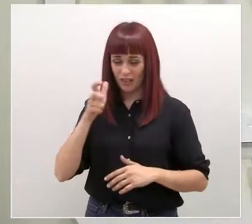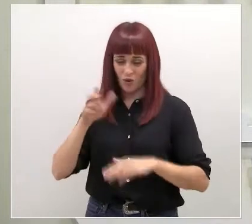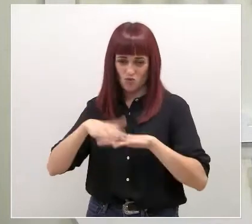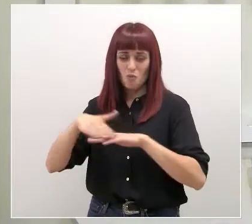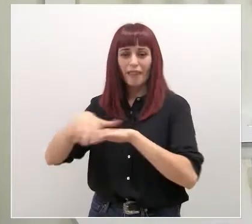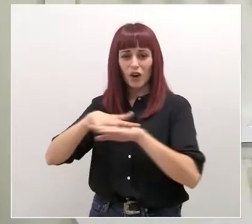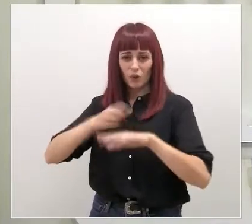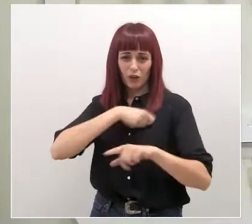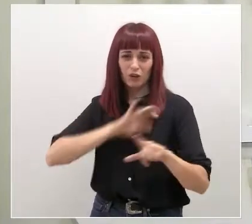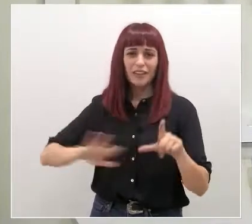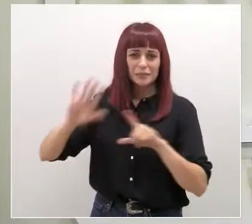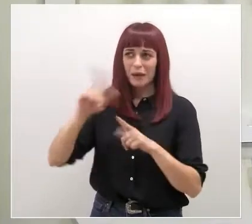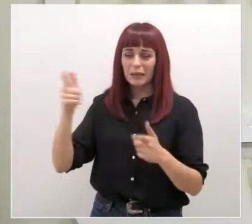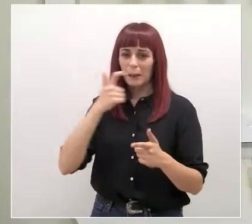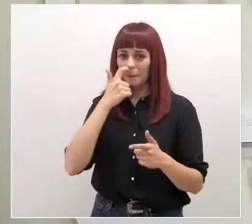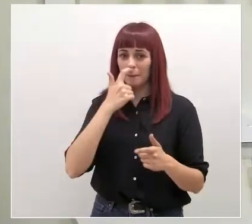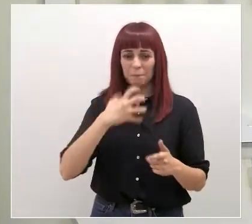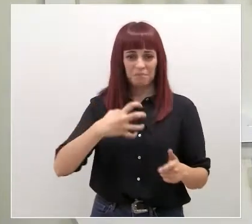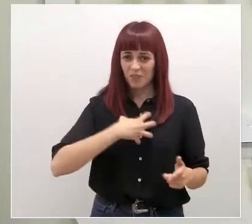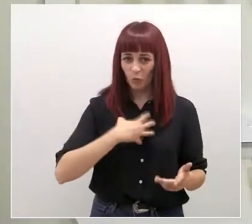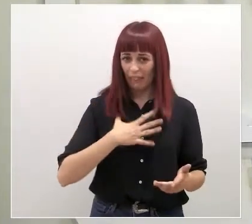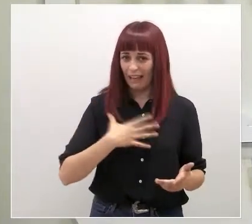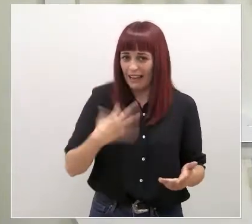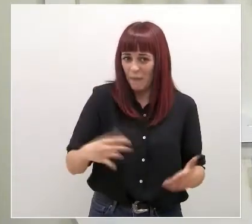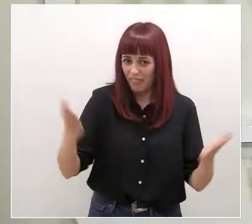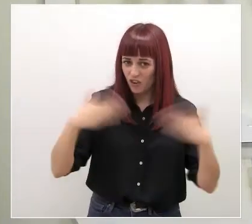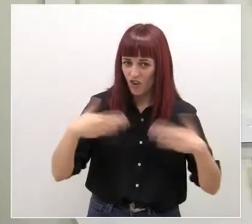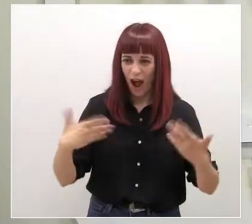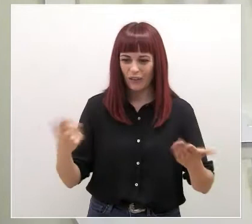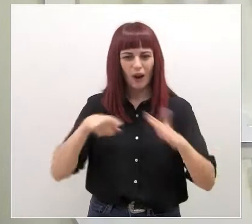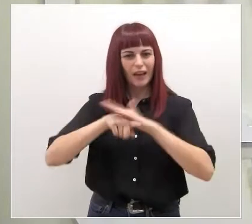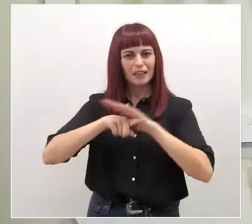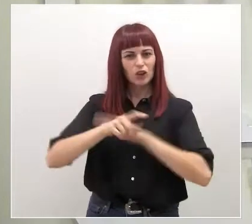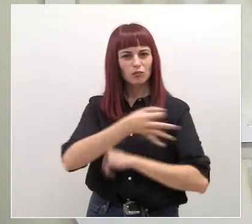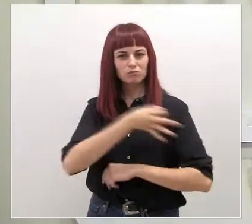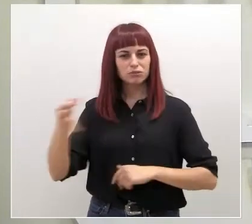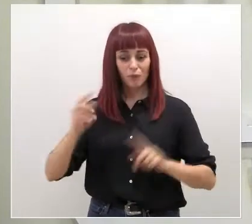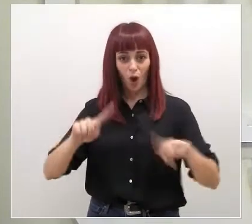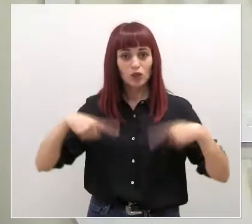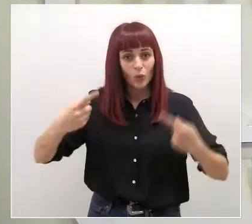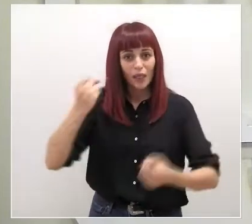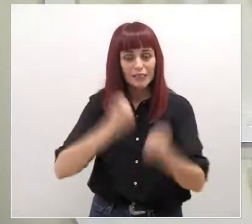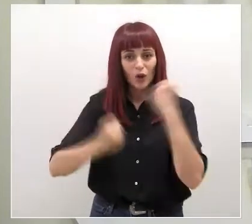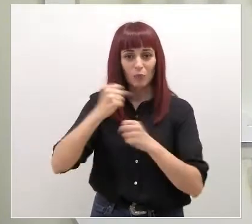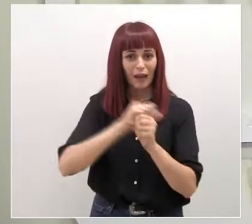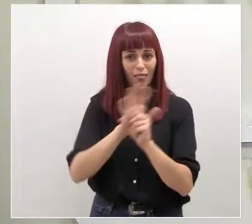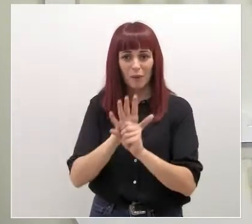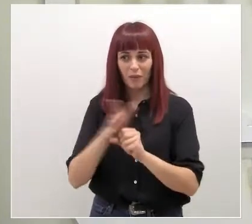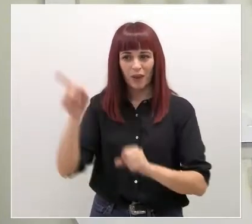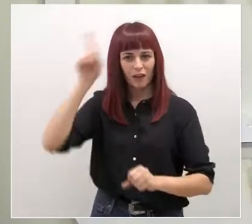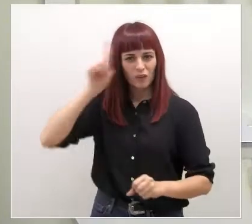central absolutamente incapaz de gestionar eficazmente las consecuencias económicas de esta